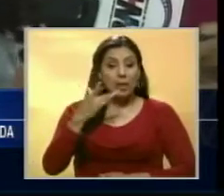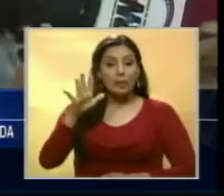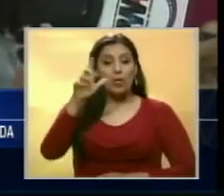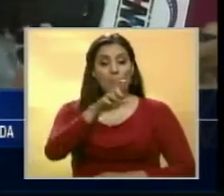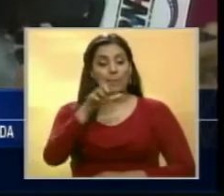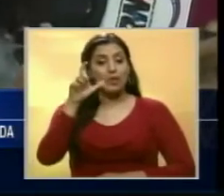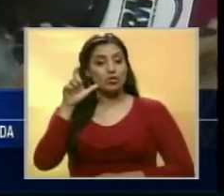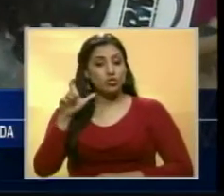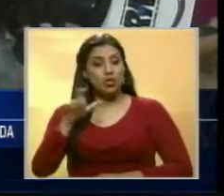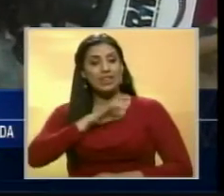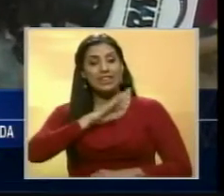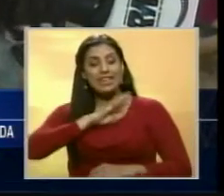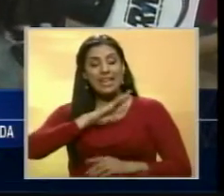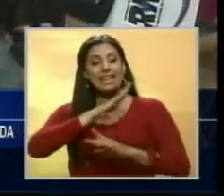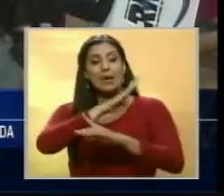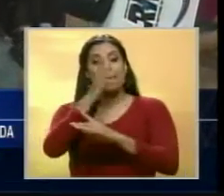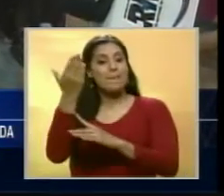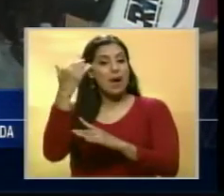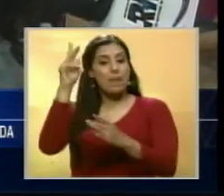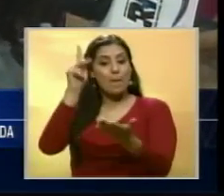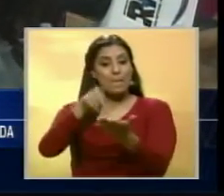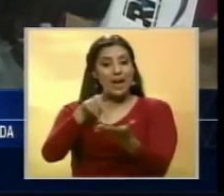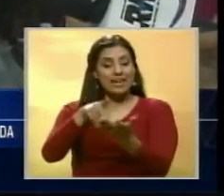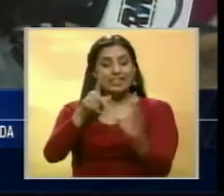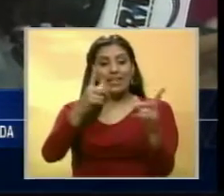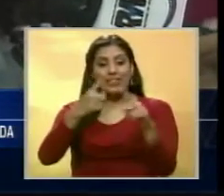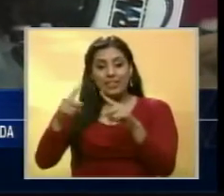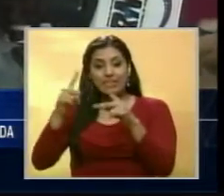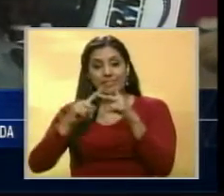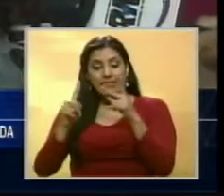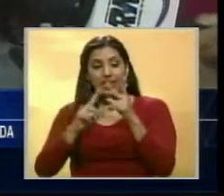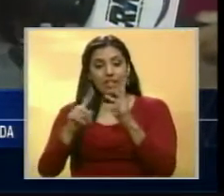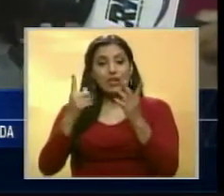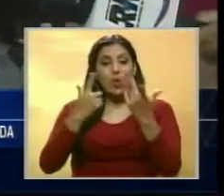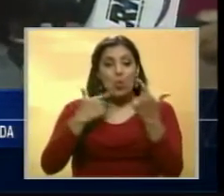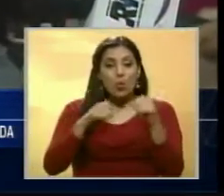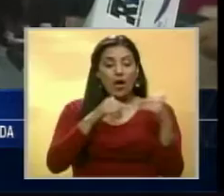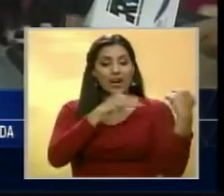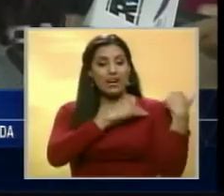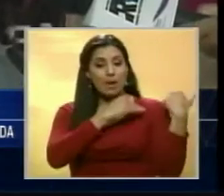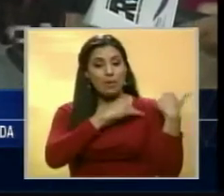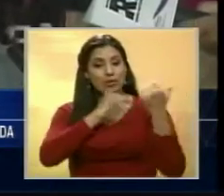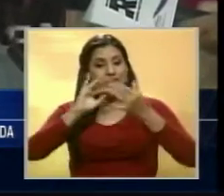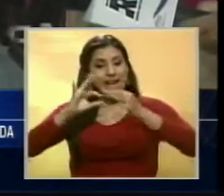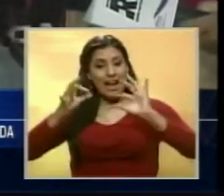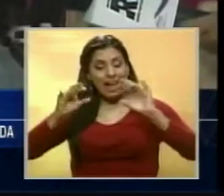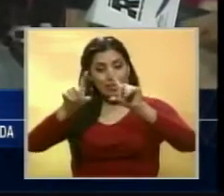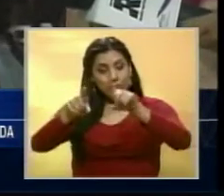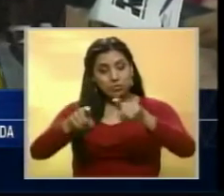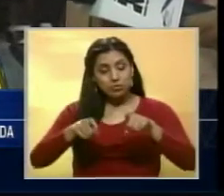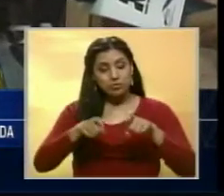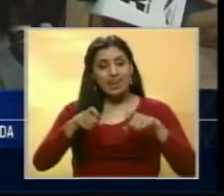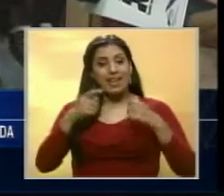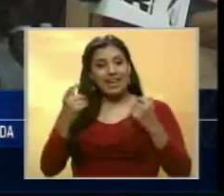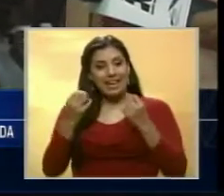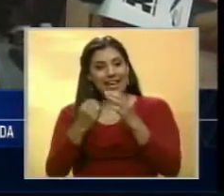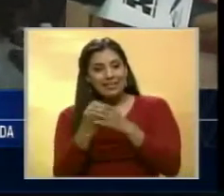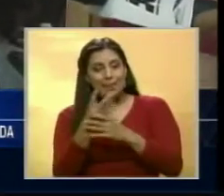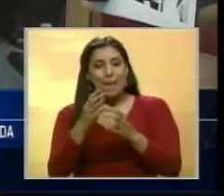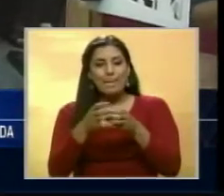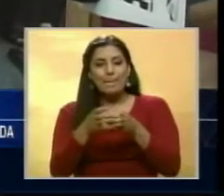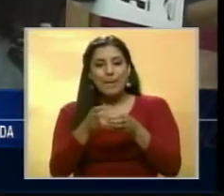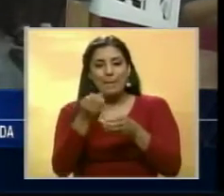están convocados a participar en los distintos eslabones que forman la cadena de producción, en este caso de la semilla de